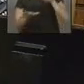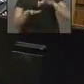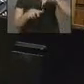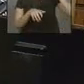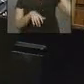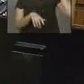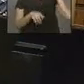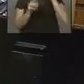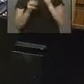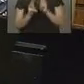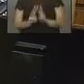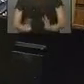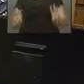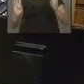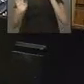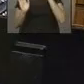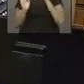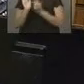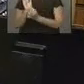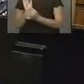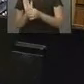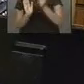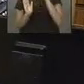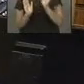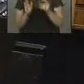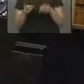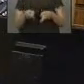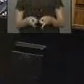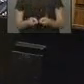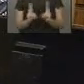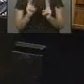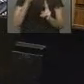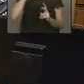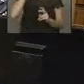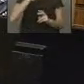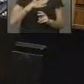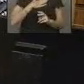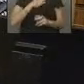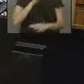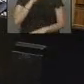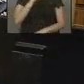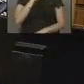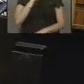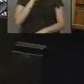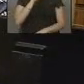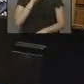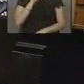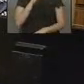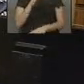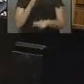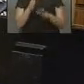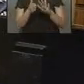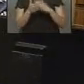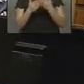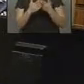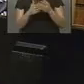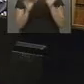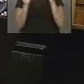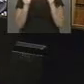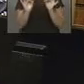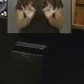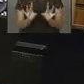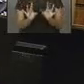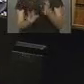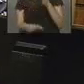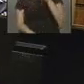General de la ONU reconoció el derecho humano al agua y al saneamiento, reafirmando que